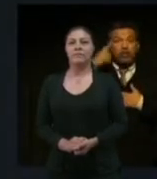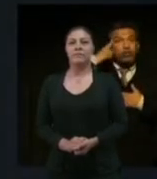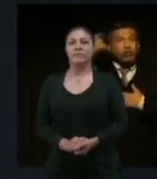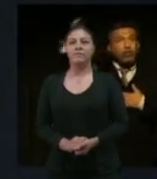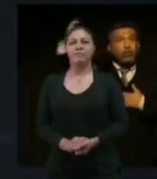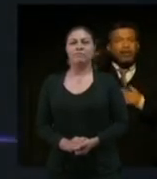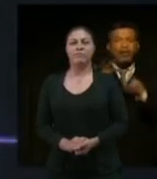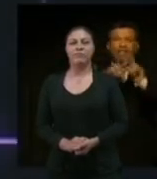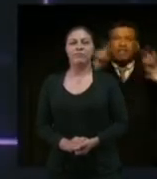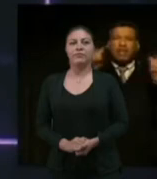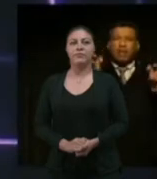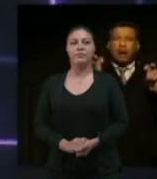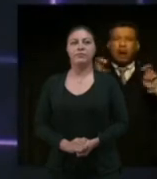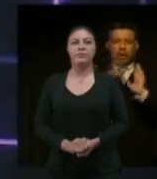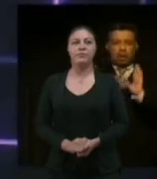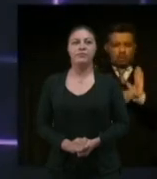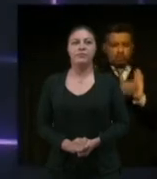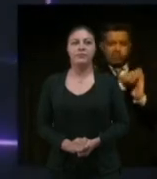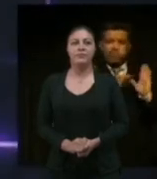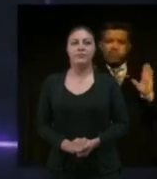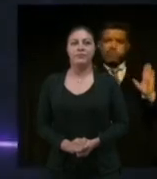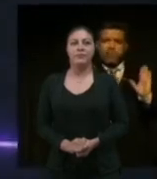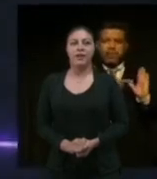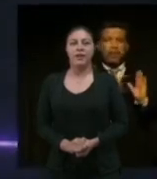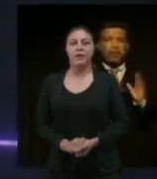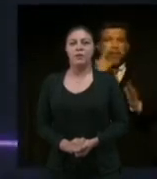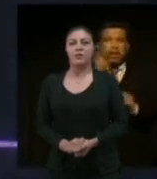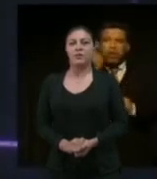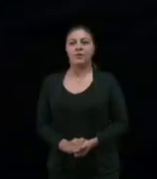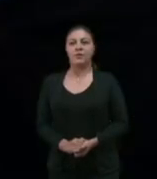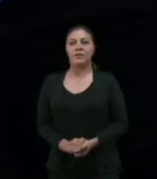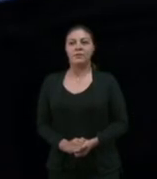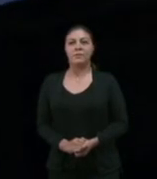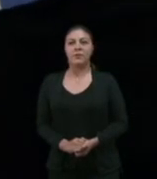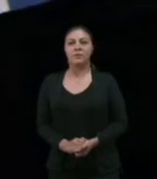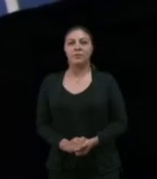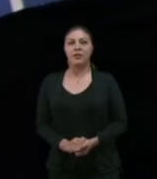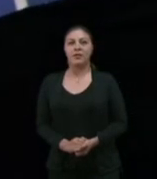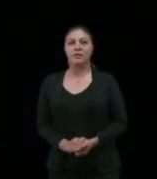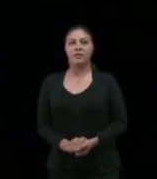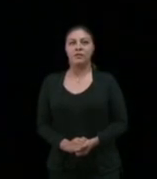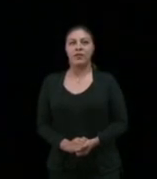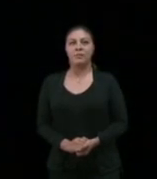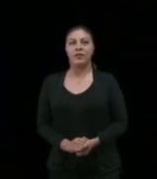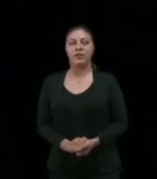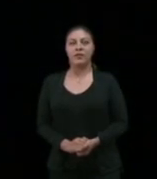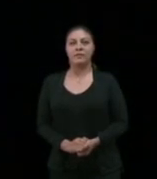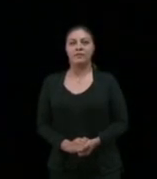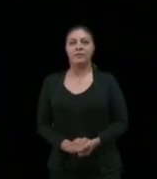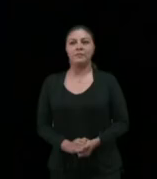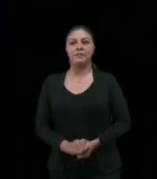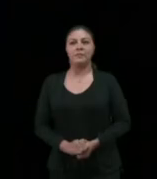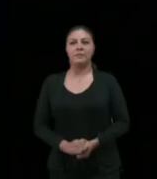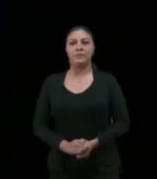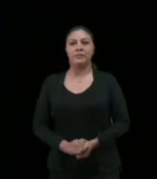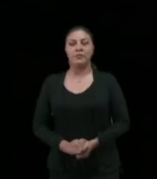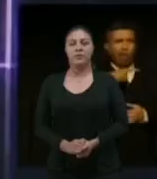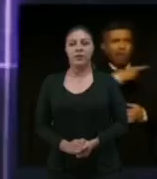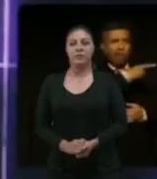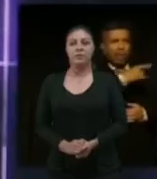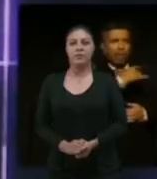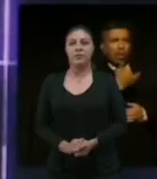emprendimiento lo primero que tiene que hacer es creerse yo creo que cuando uno cree en uno mismo y cuando uno sabe que tiene un gobierno